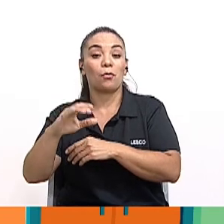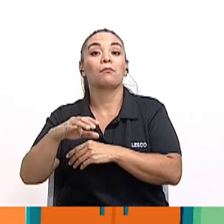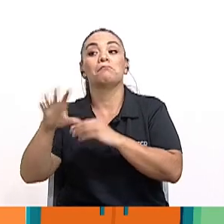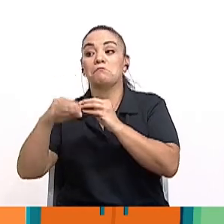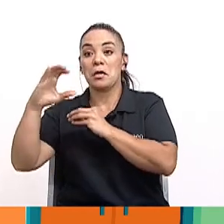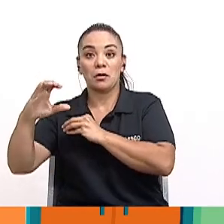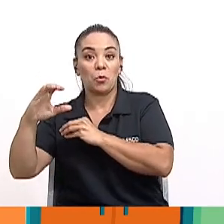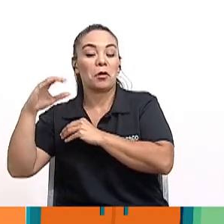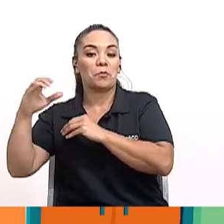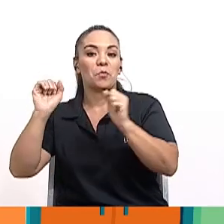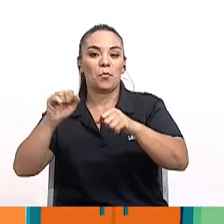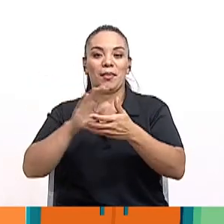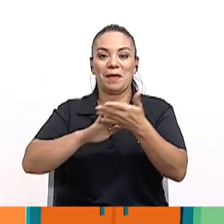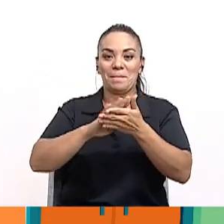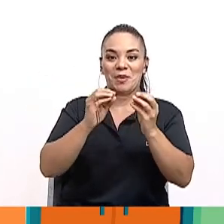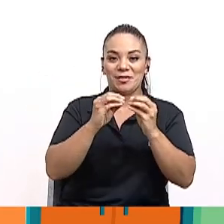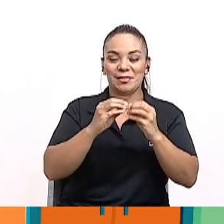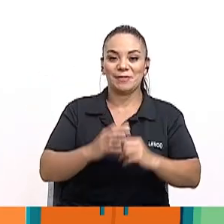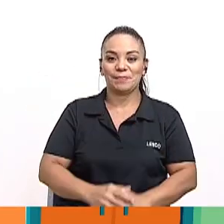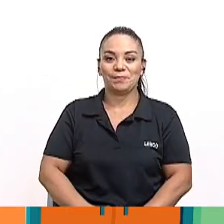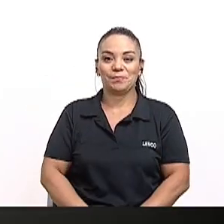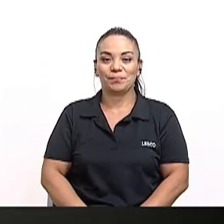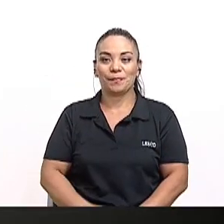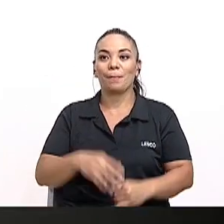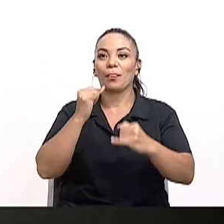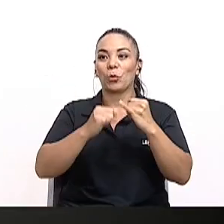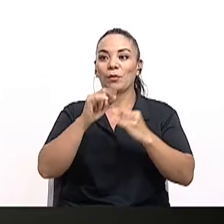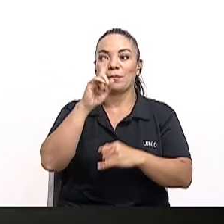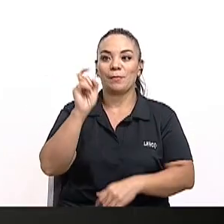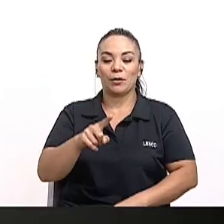otras combinaciones. Y vamos a hacer una última.